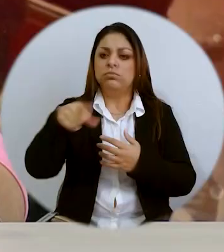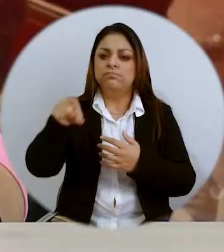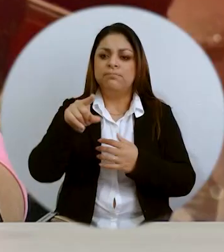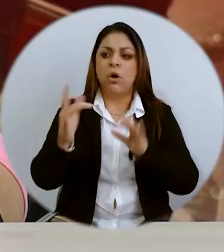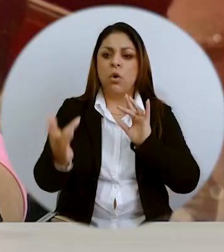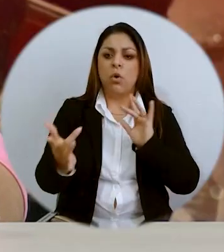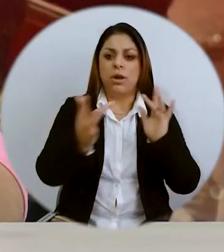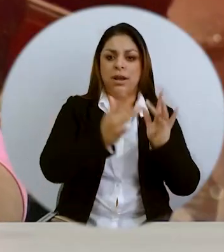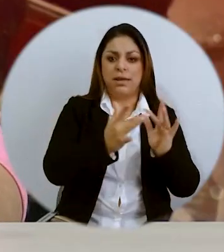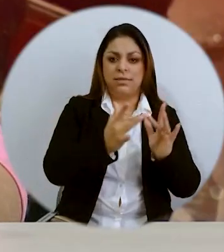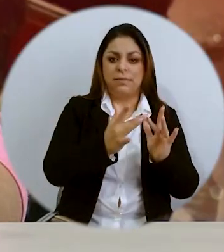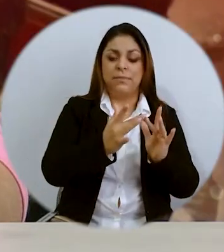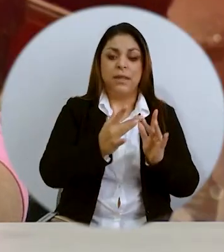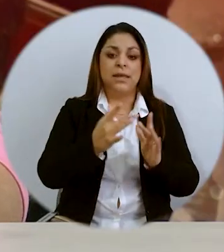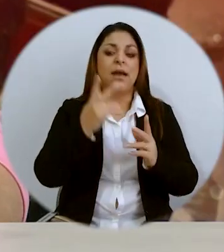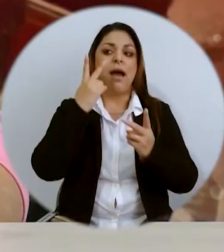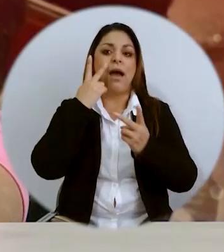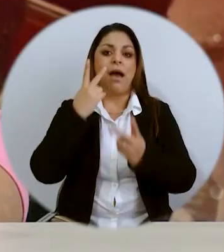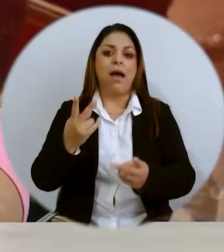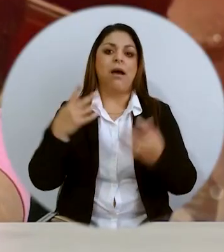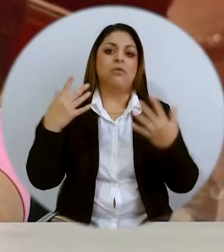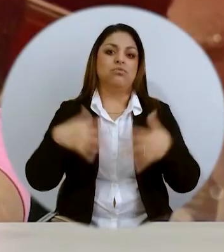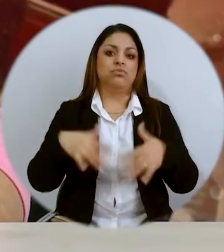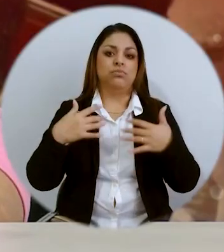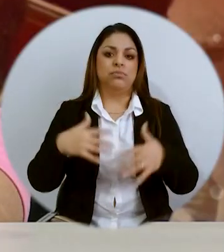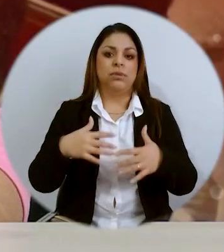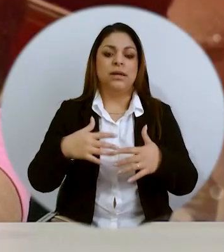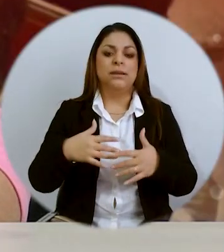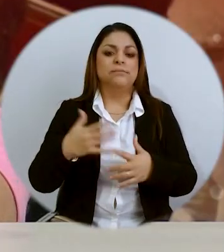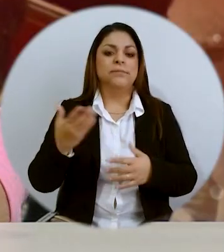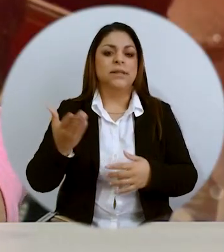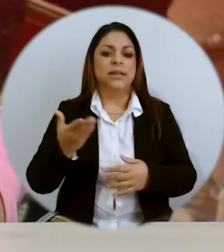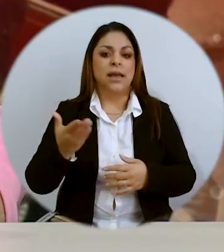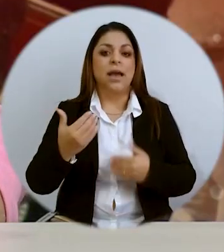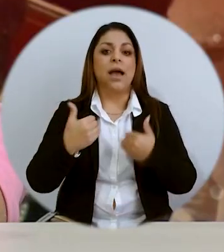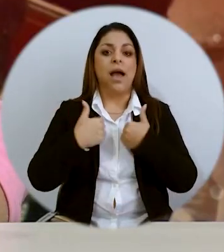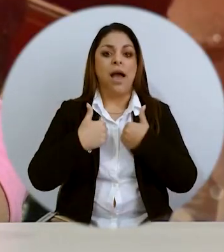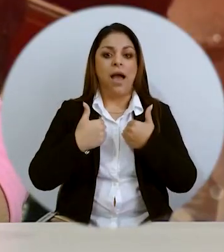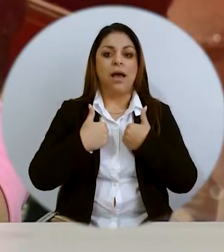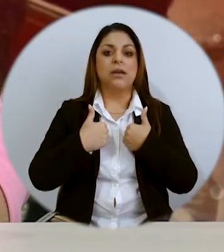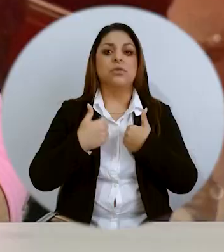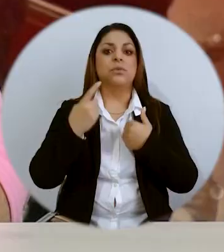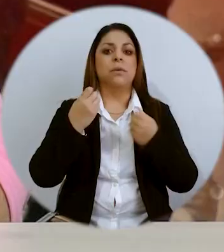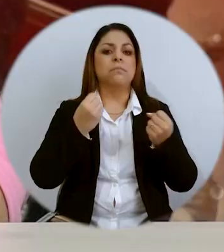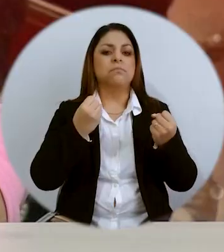conecta, pudimos apreciar el hecho de que hay una